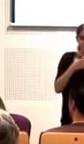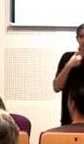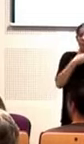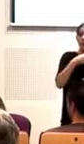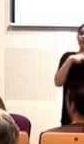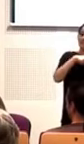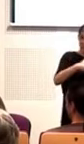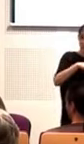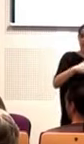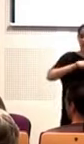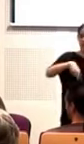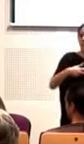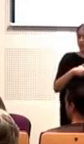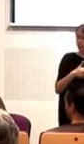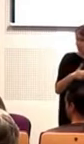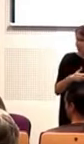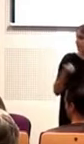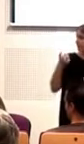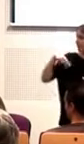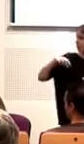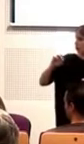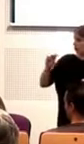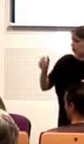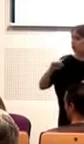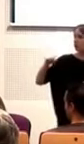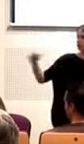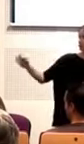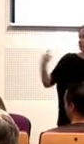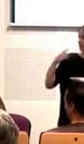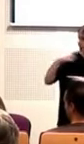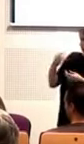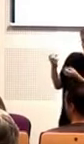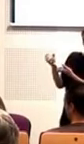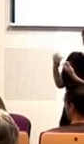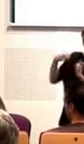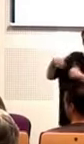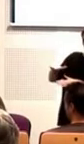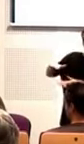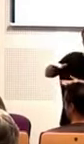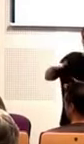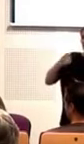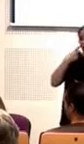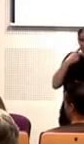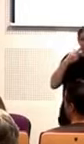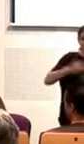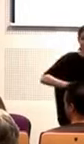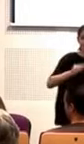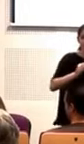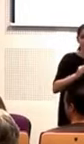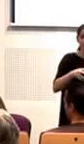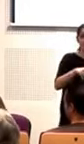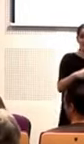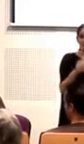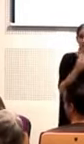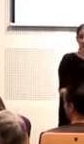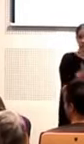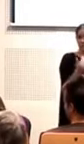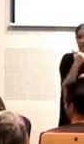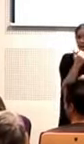talleres. Le he dicho a Antonio, a vosotros, a todos los que habéis estado, me gustaría que la gente estuviera